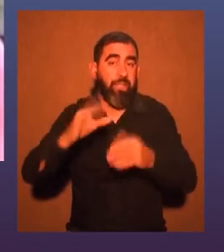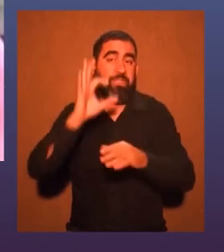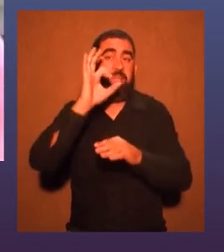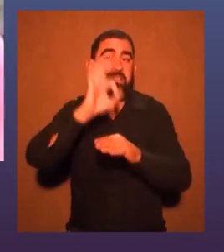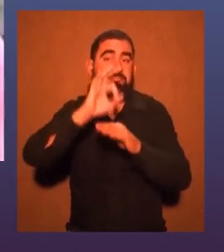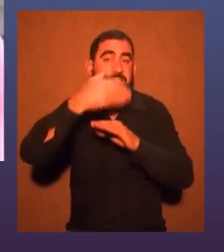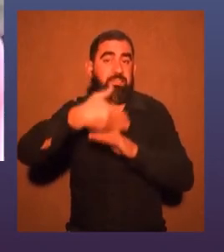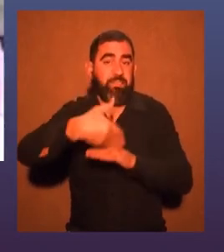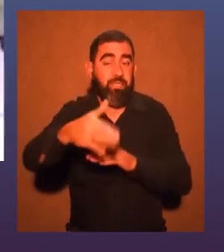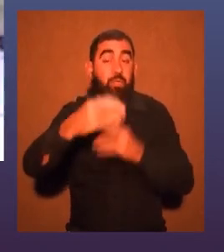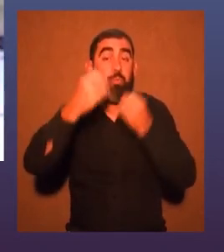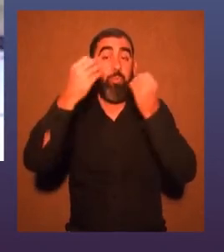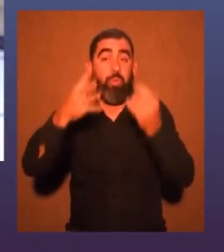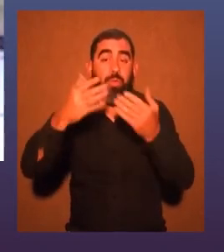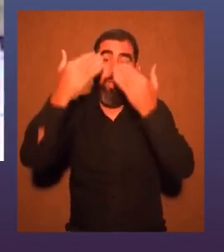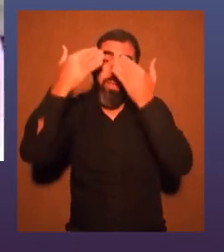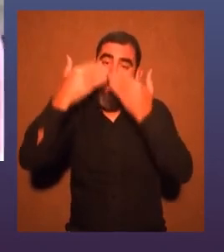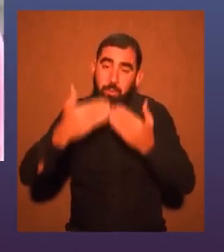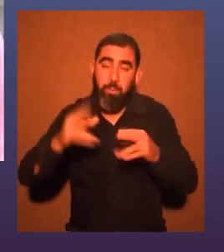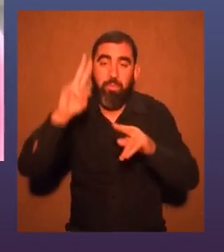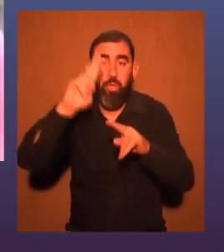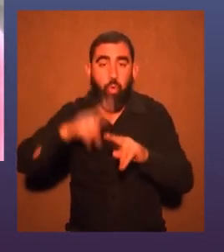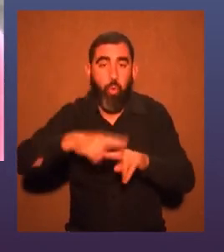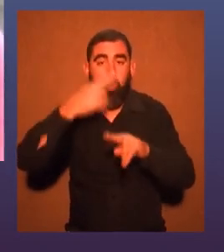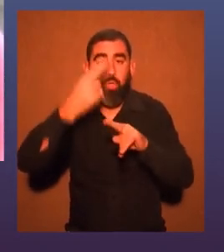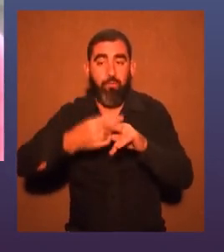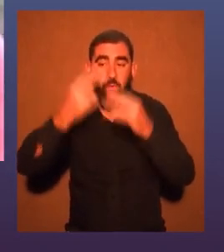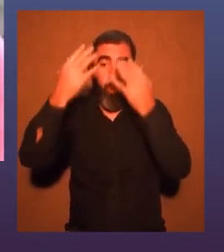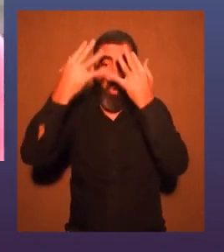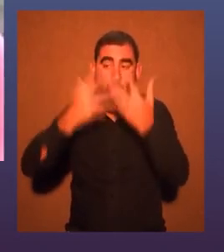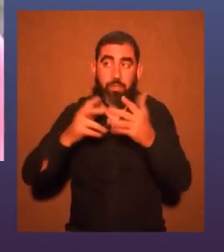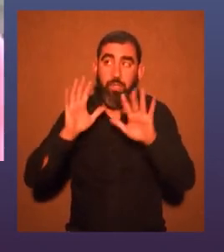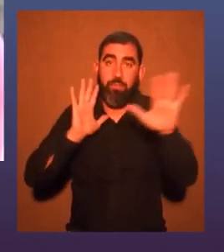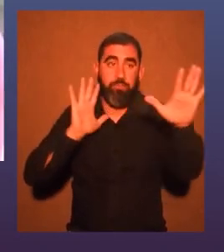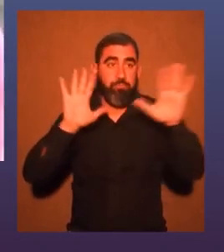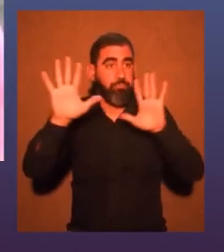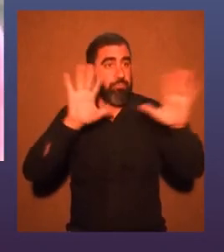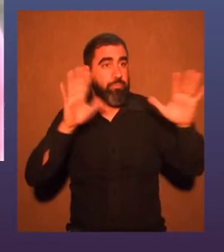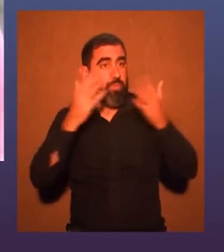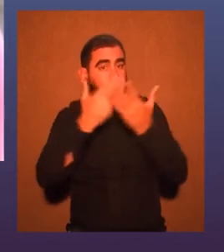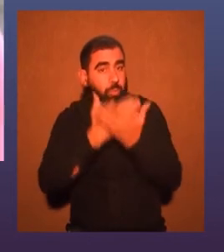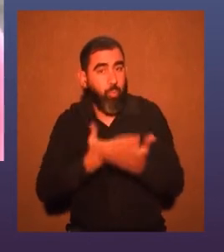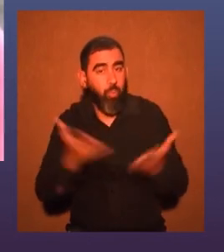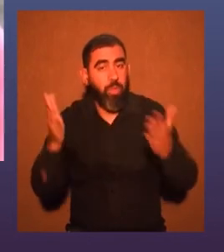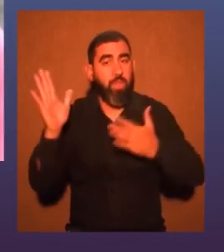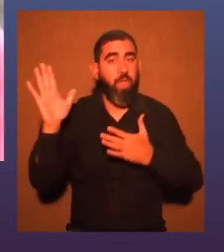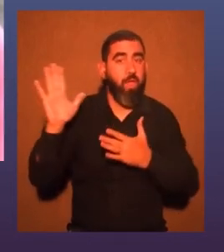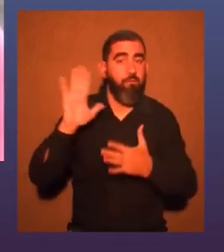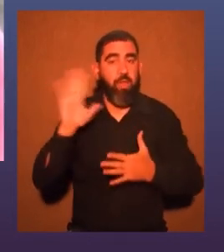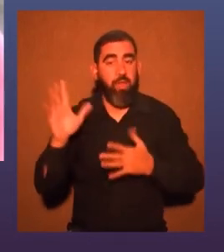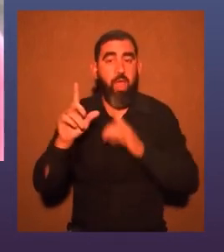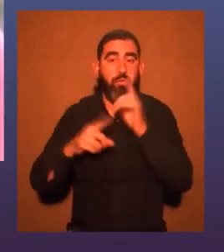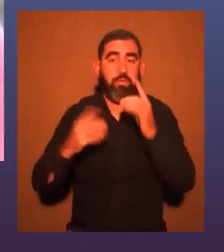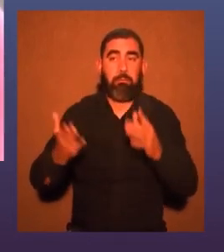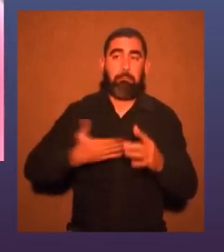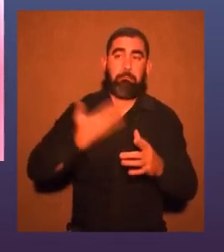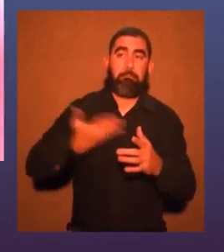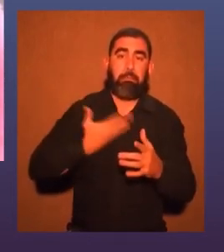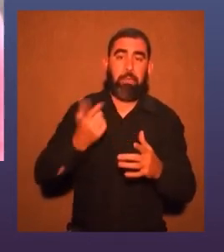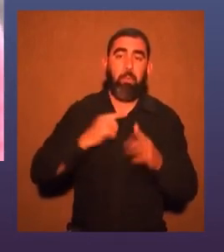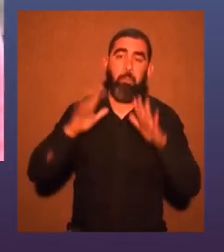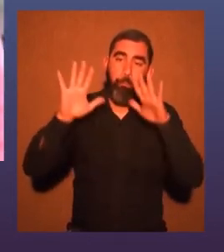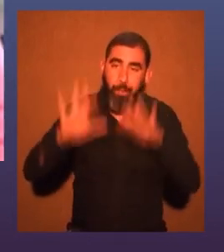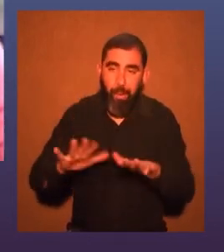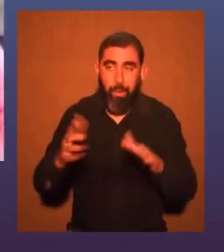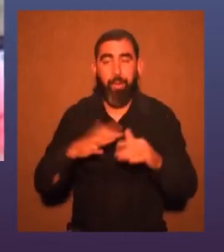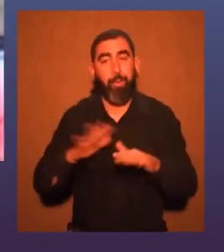momento, porque tenés que empezar con ensamblar la escenografía, entonces los bailarines a veces pobres se quejan porque se hay que